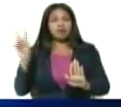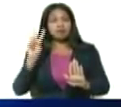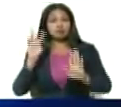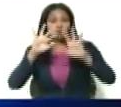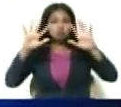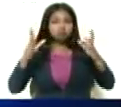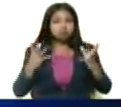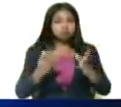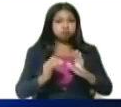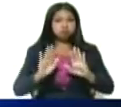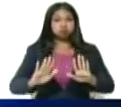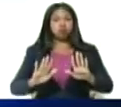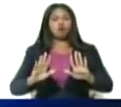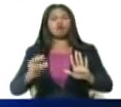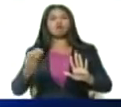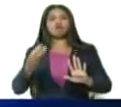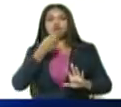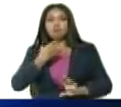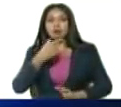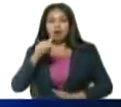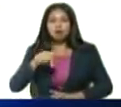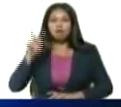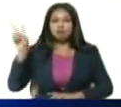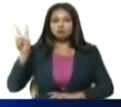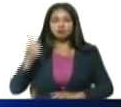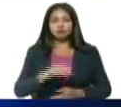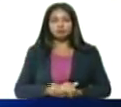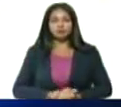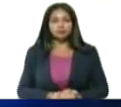pandemia está muy positiva,